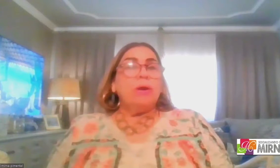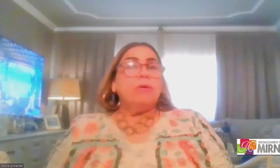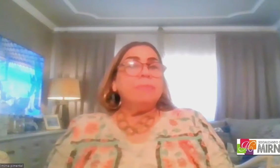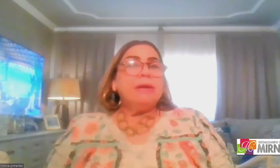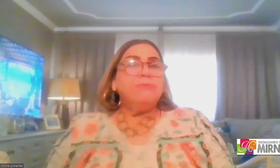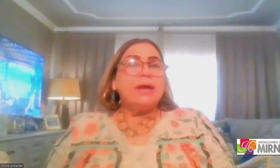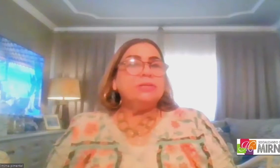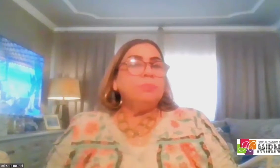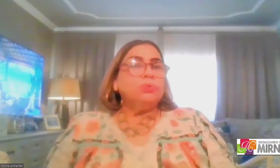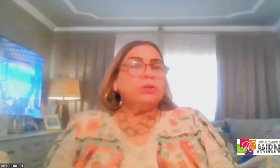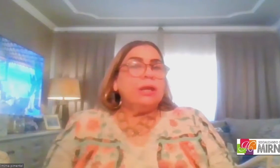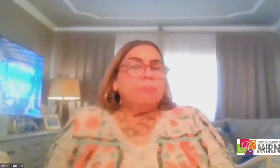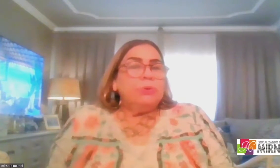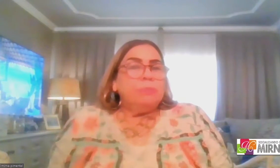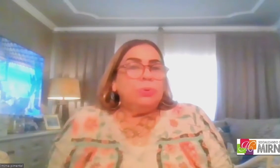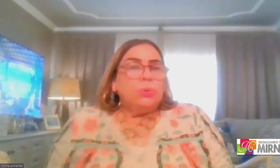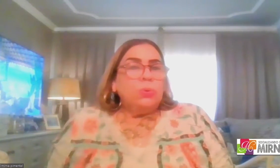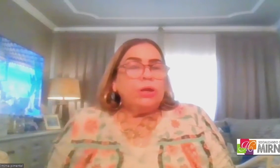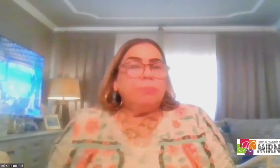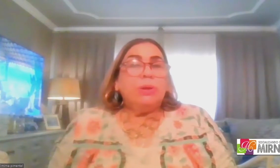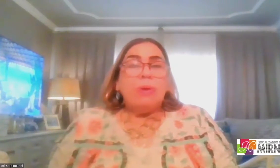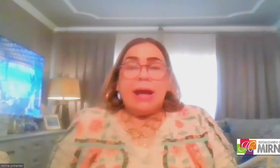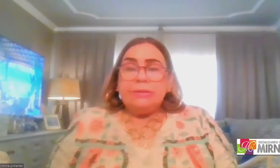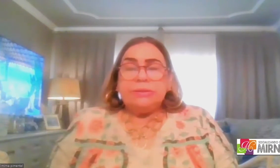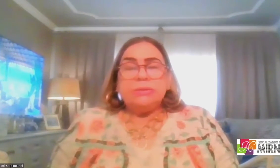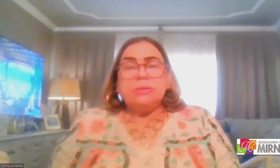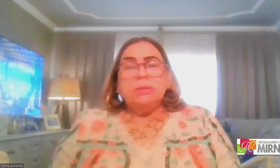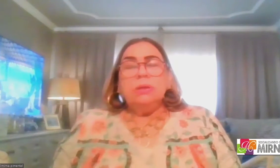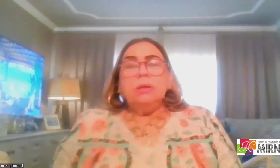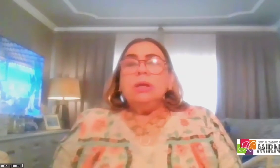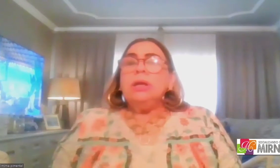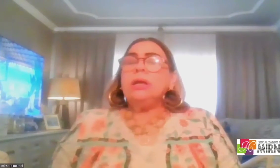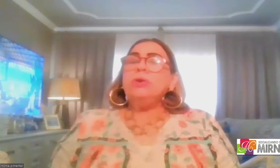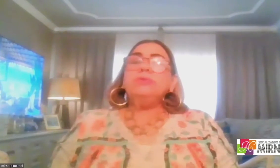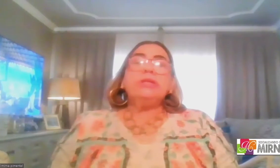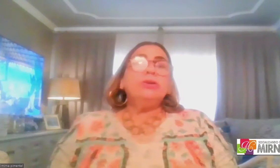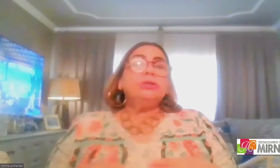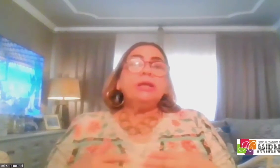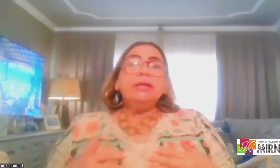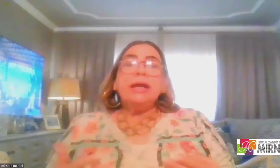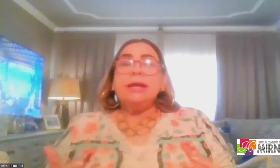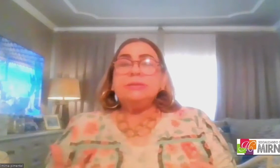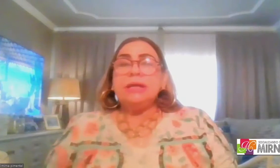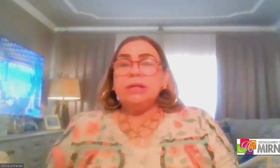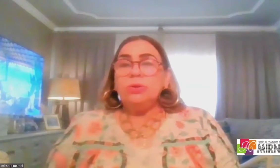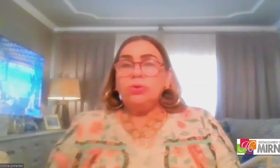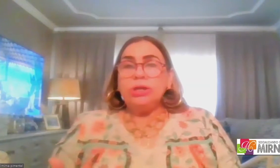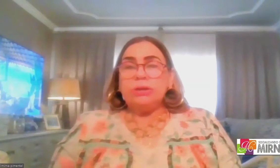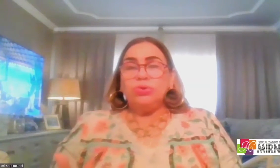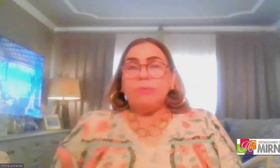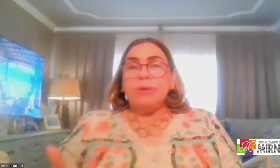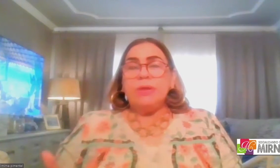la conozco, ahora es más fácil porque usted la pone por Google, pero antes que usted no tenía esa tecnología todavía de